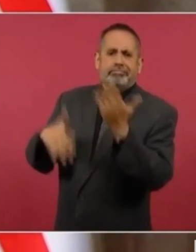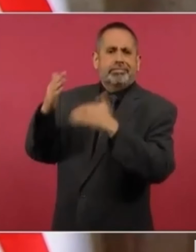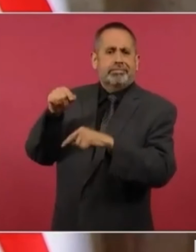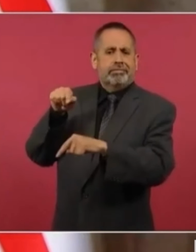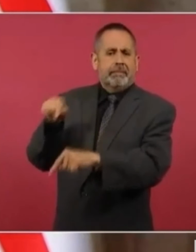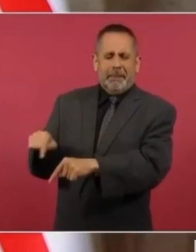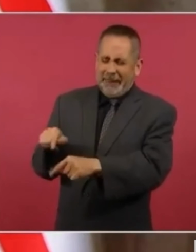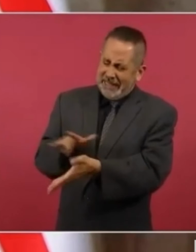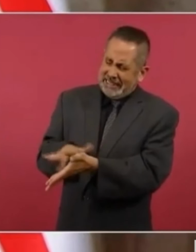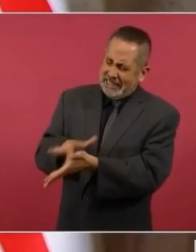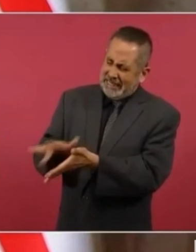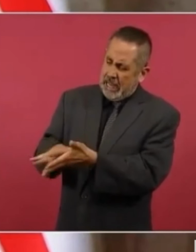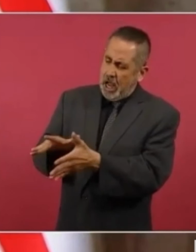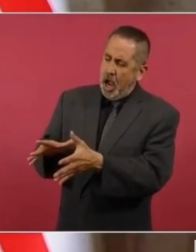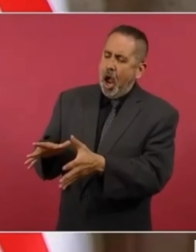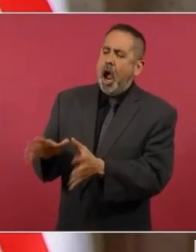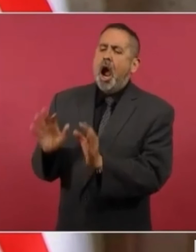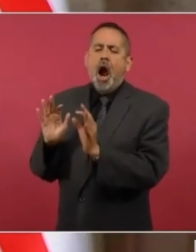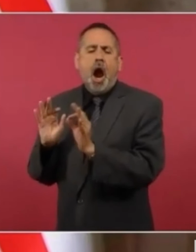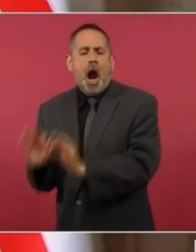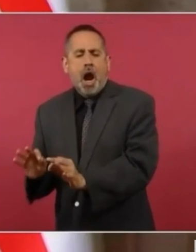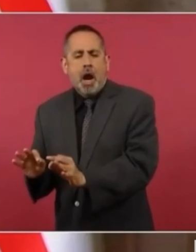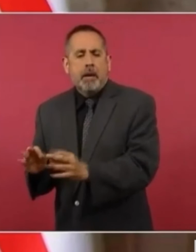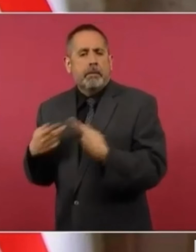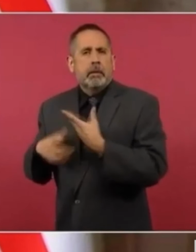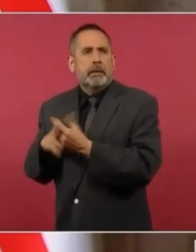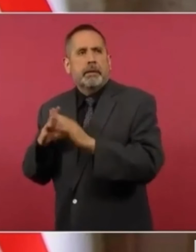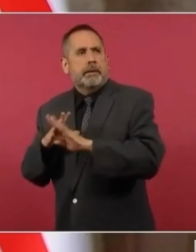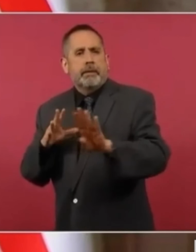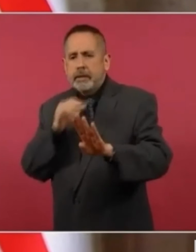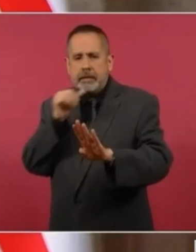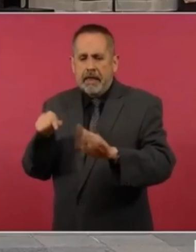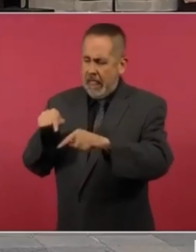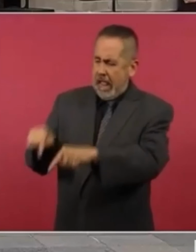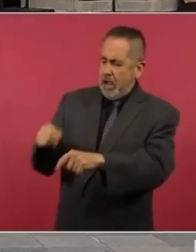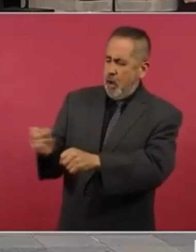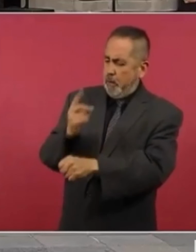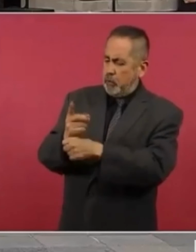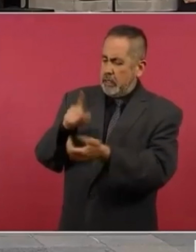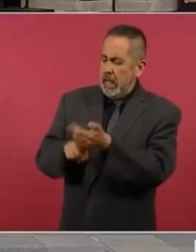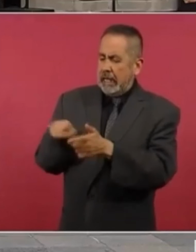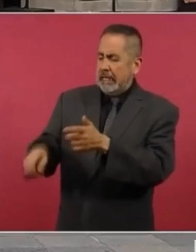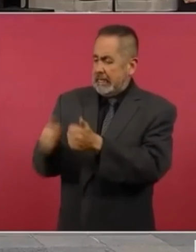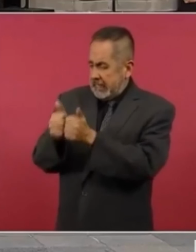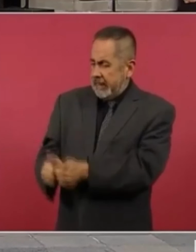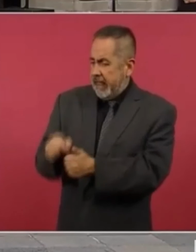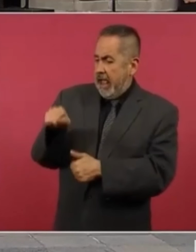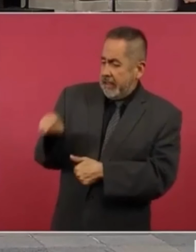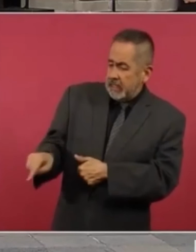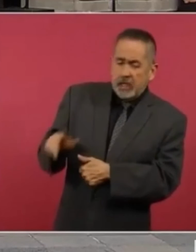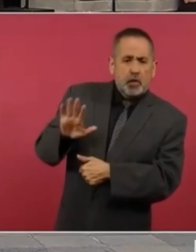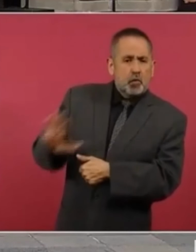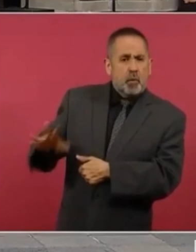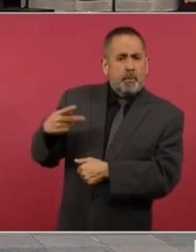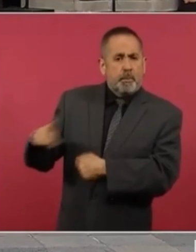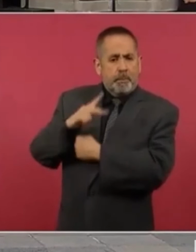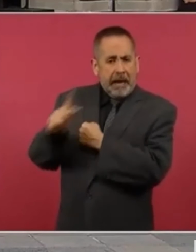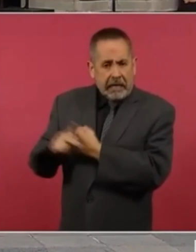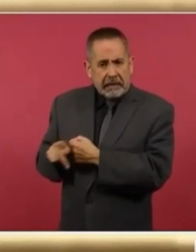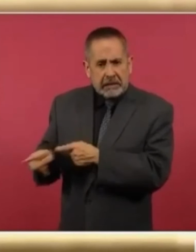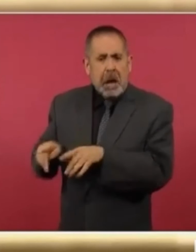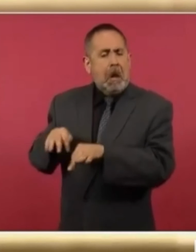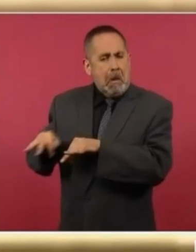y el bienestar para garantizar oportunidades a quienes se ven